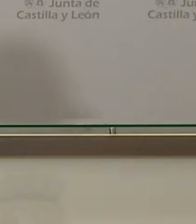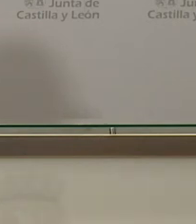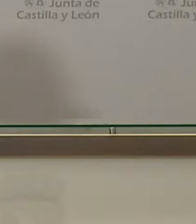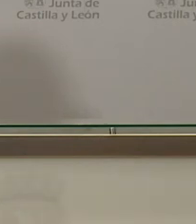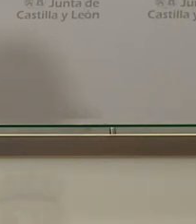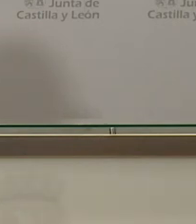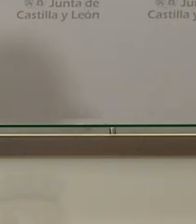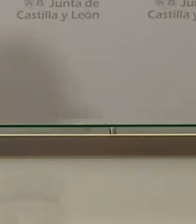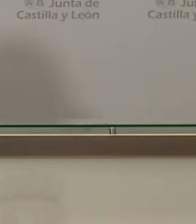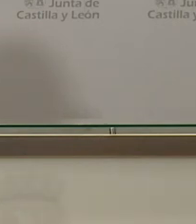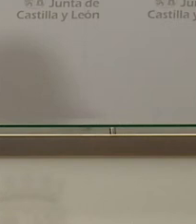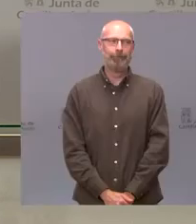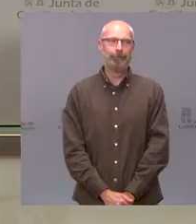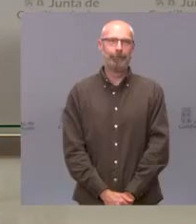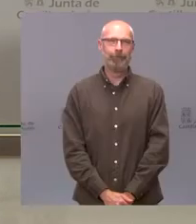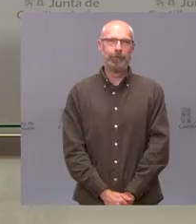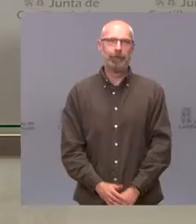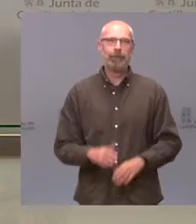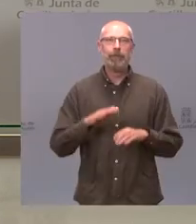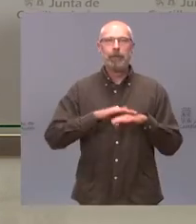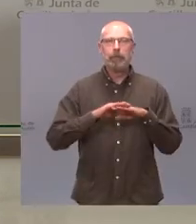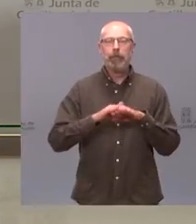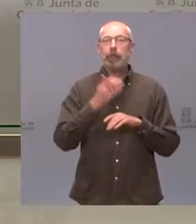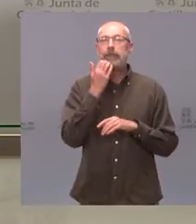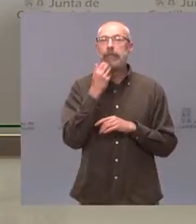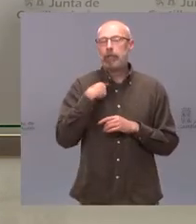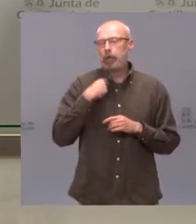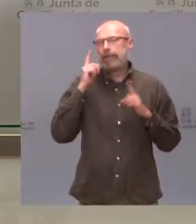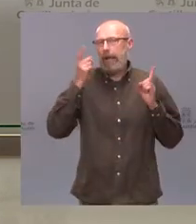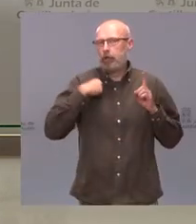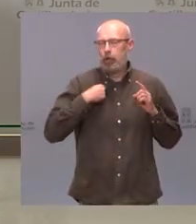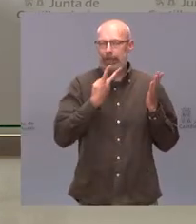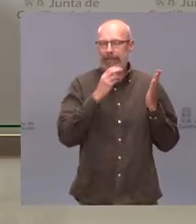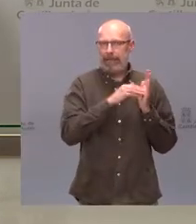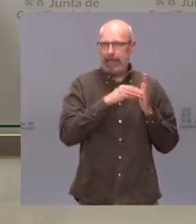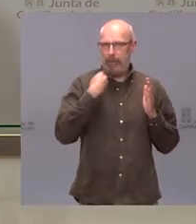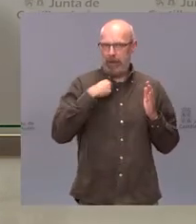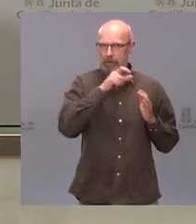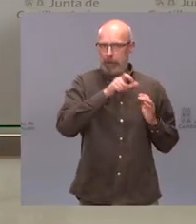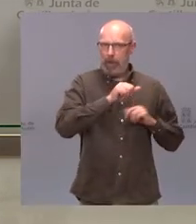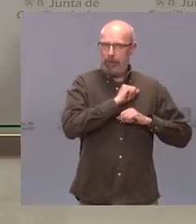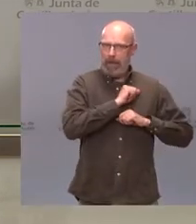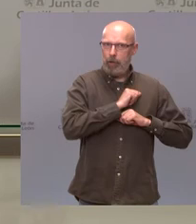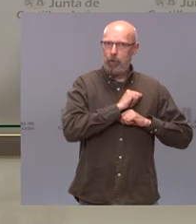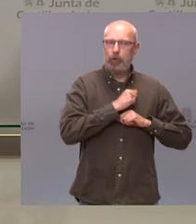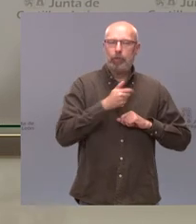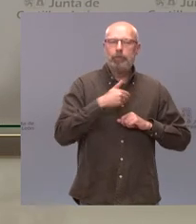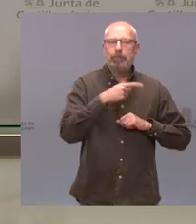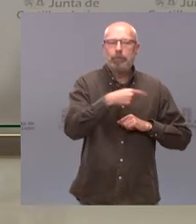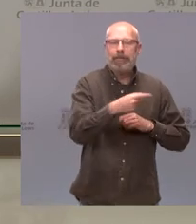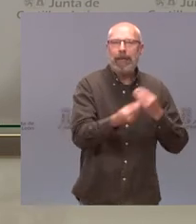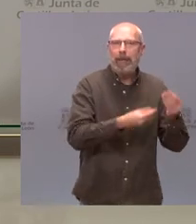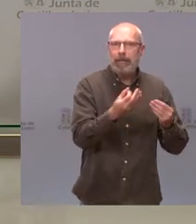pasa en los próximos días. Es decir, les van a llamar para ponerles una AstraZeneca. Como no tienen AstraZeneca, les van a